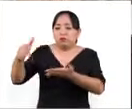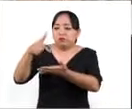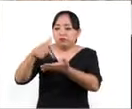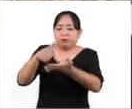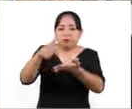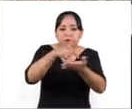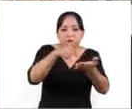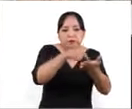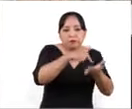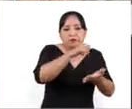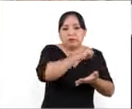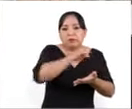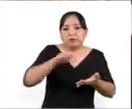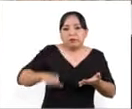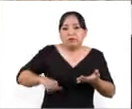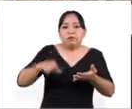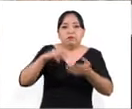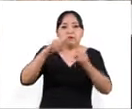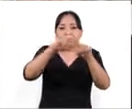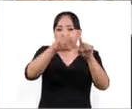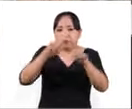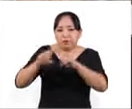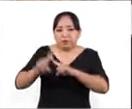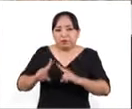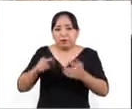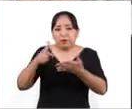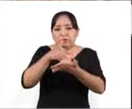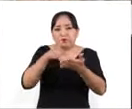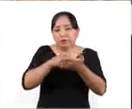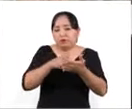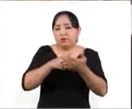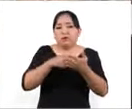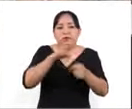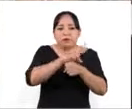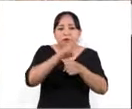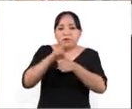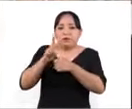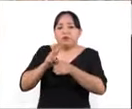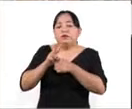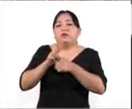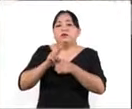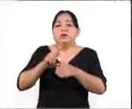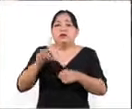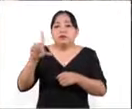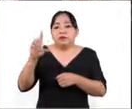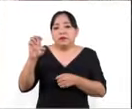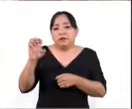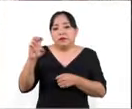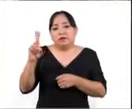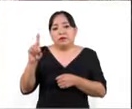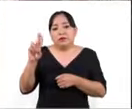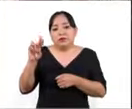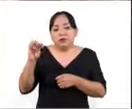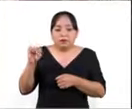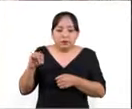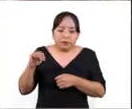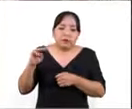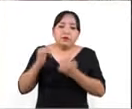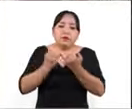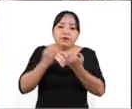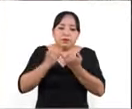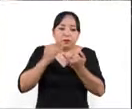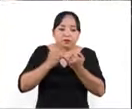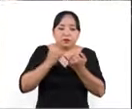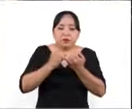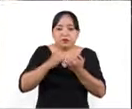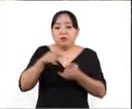para revisar cualquier tipo de falla. Por parte del ERUM también se desplegaron 20 ambulancias, 15 motoambulancias de primera respuesta y